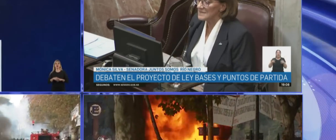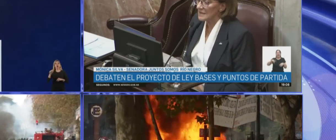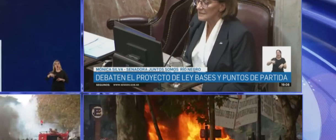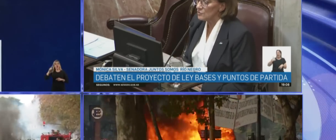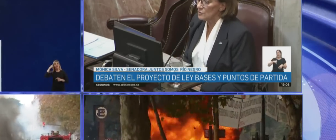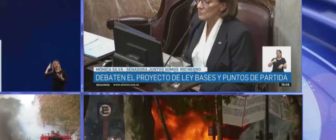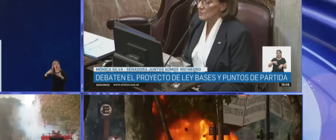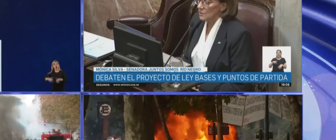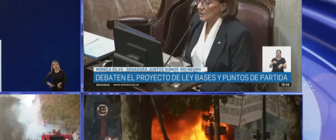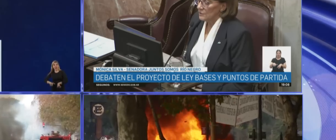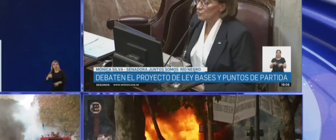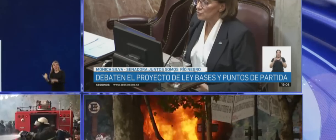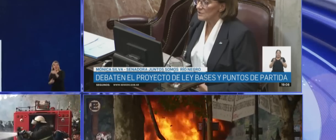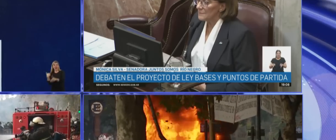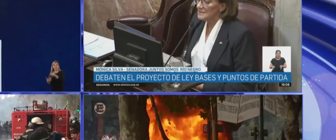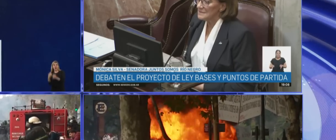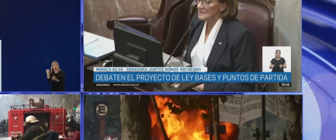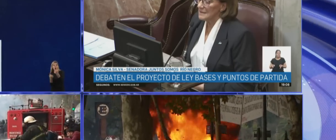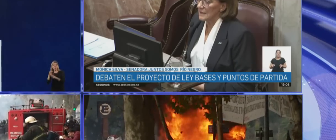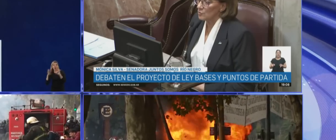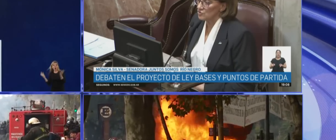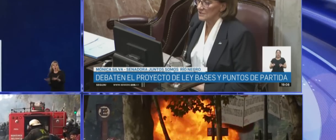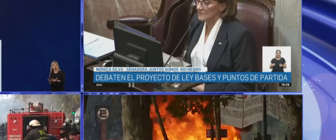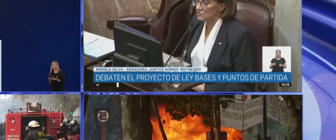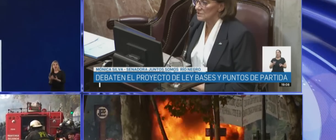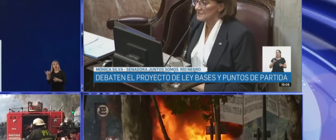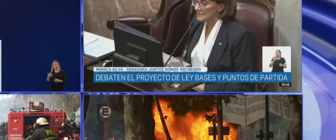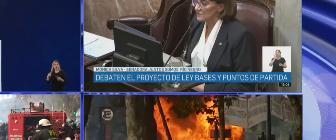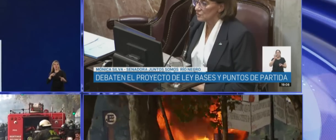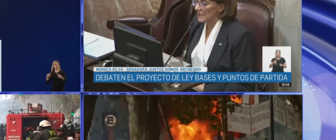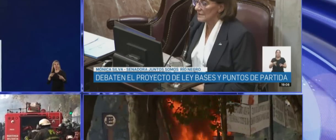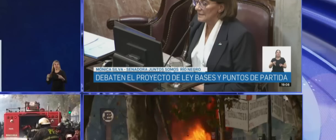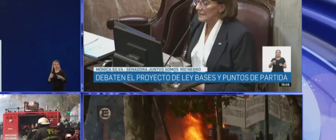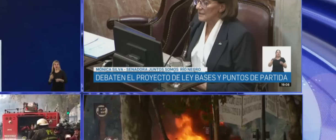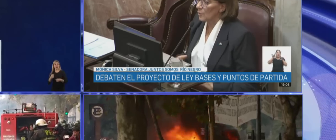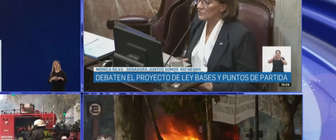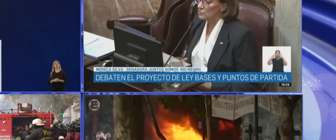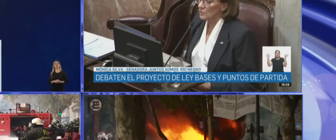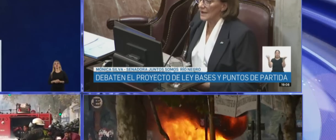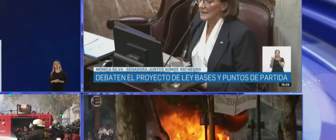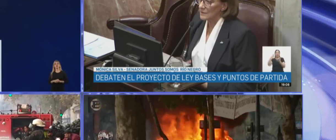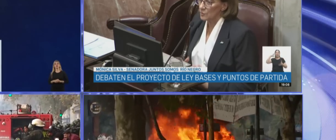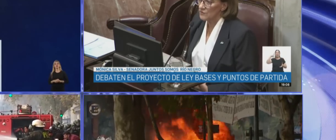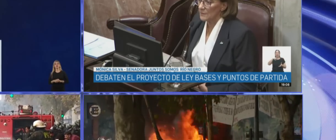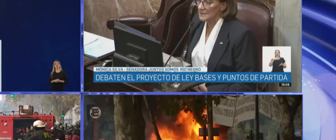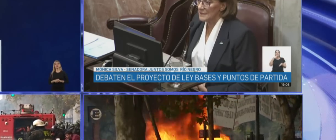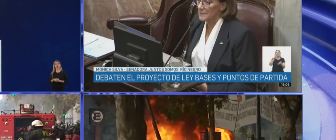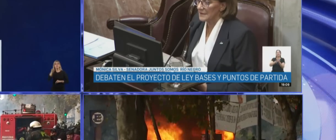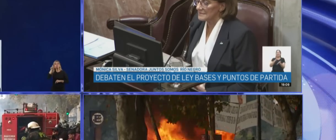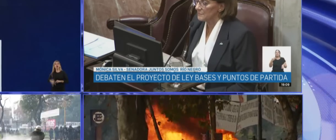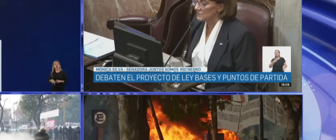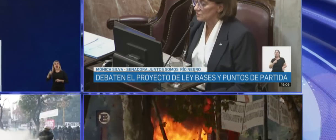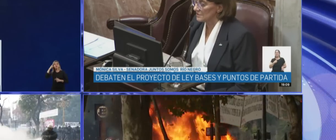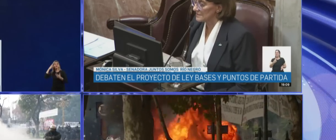tecnológico, que es el sector más dinámico de la economía global, esa puja es palpable. Los grandes visionarios del sector huyen